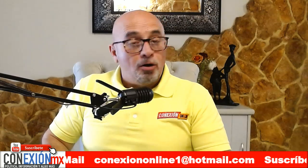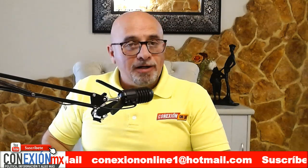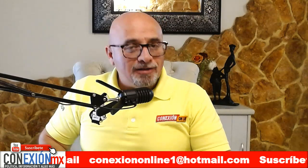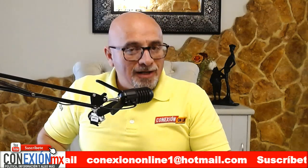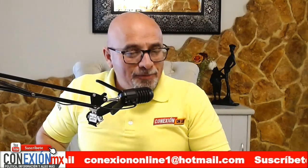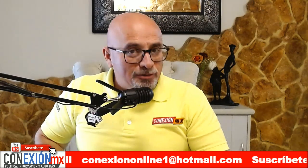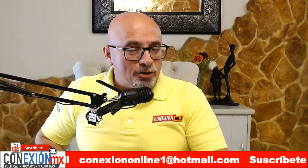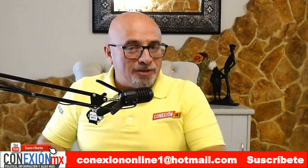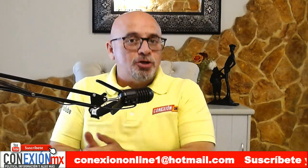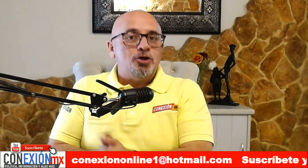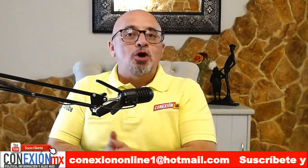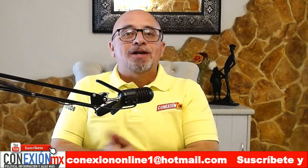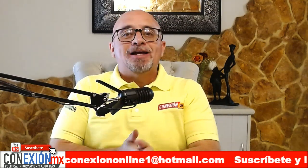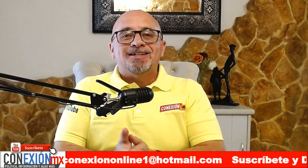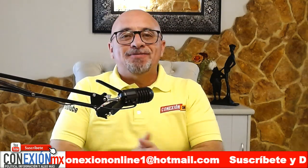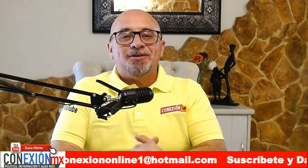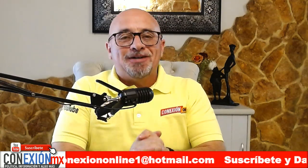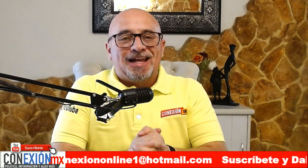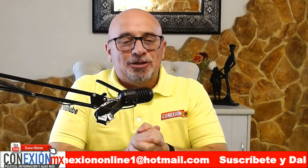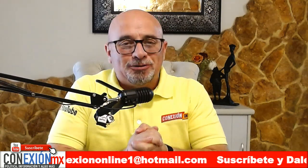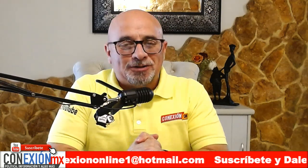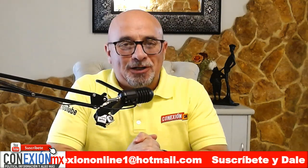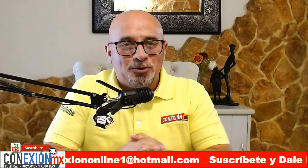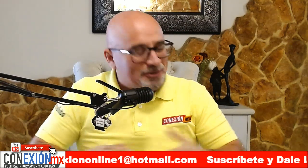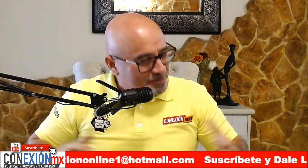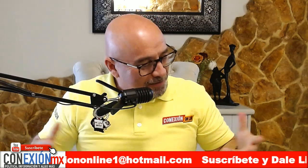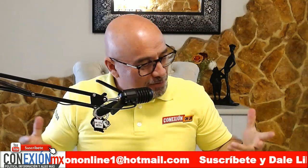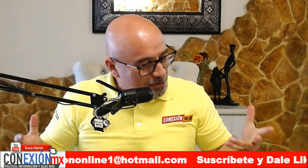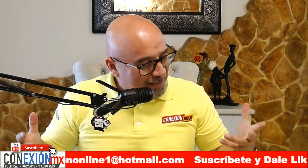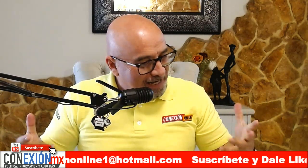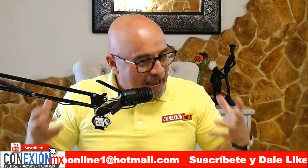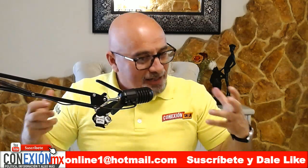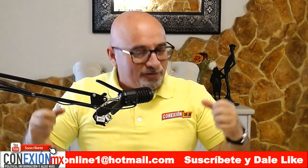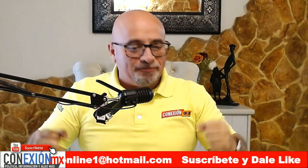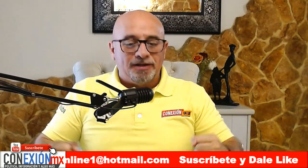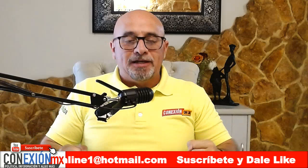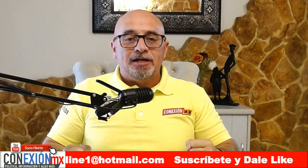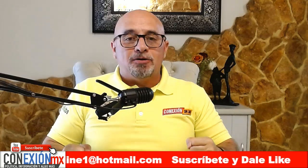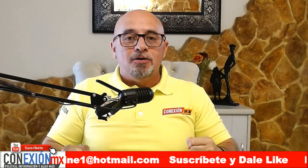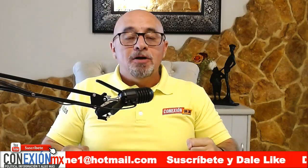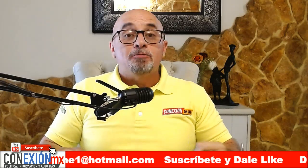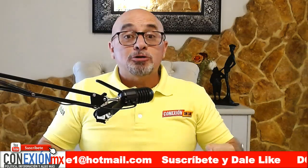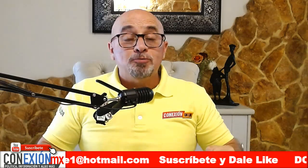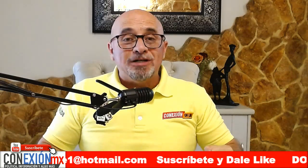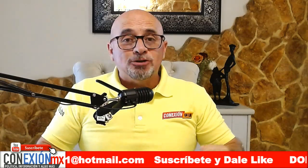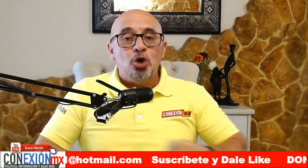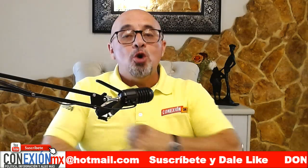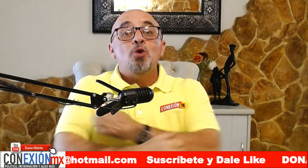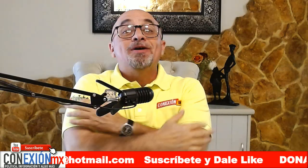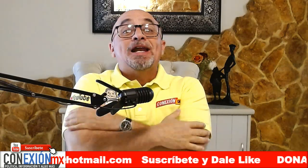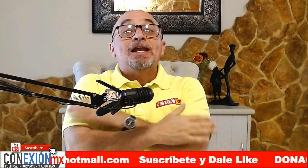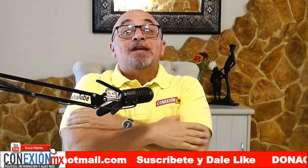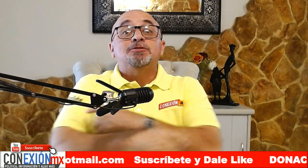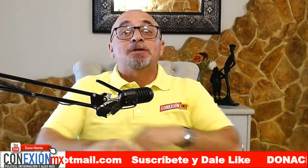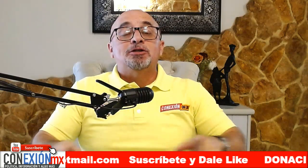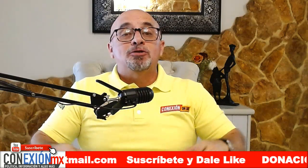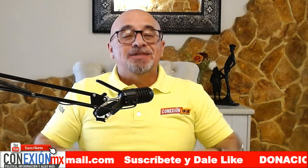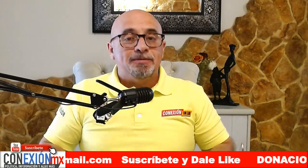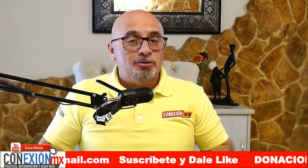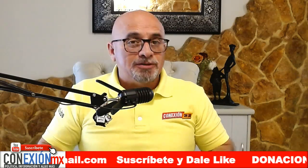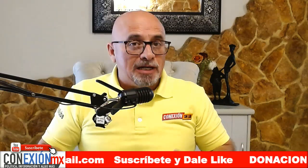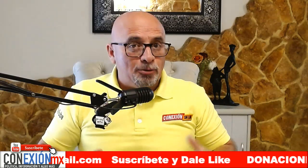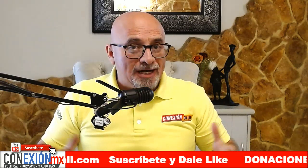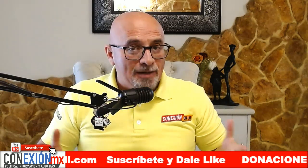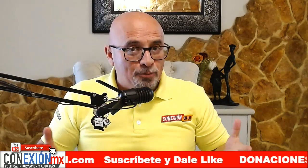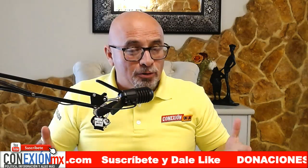hola qué tal amigos de conexión online reciban un grandioso saludes servidor carlos federico por supuesto un gran abrazo para todos